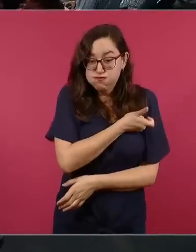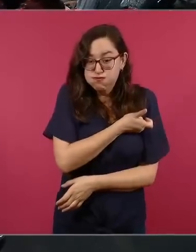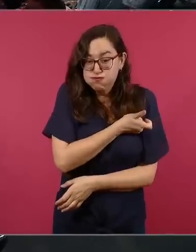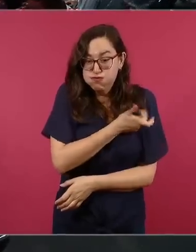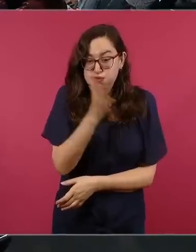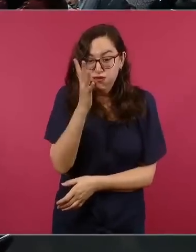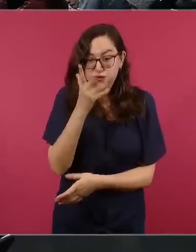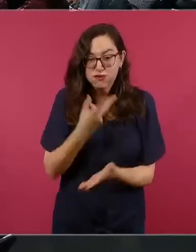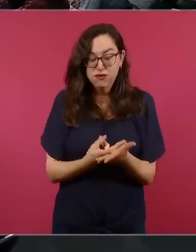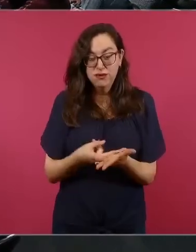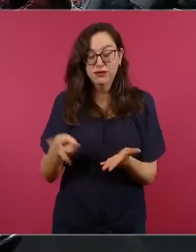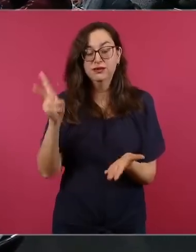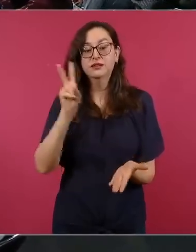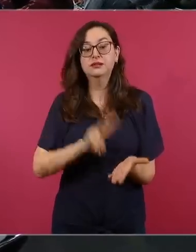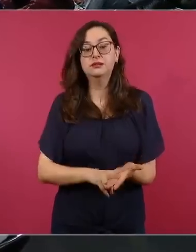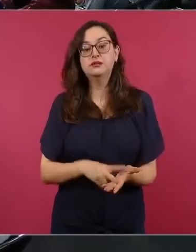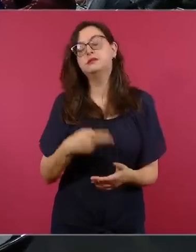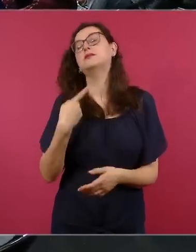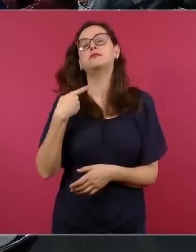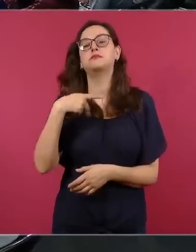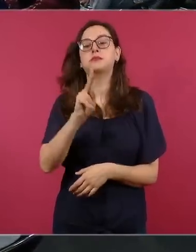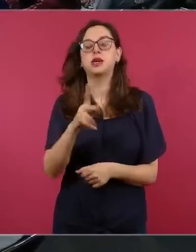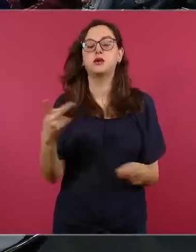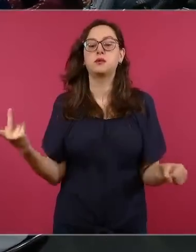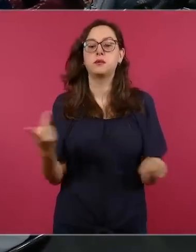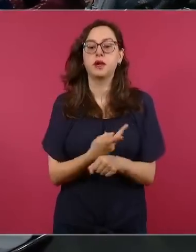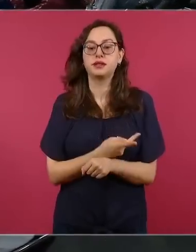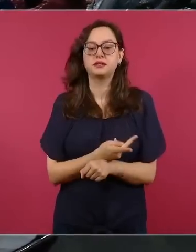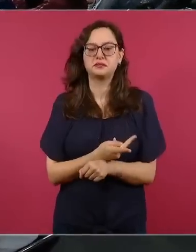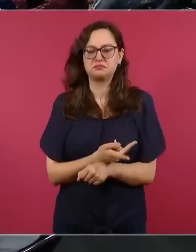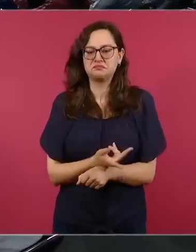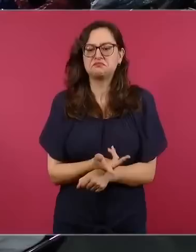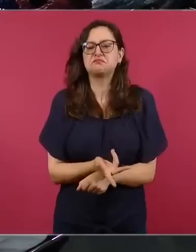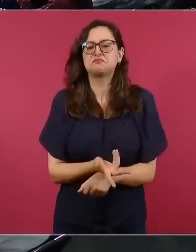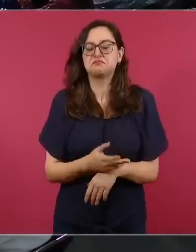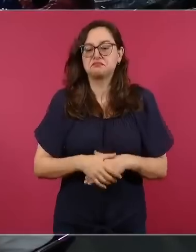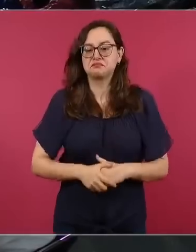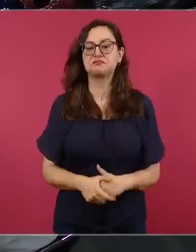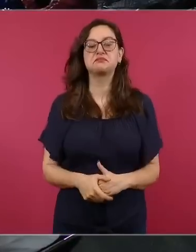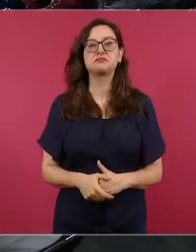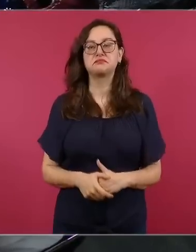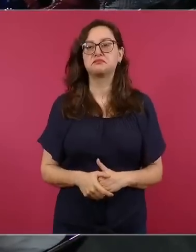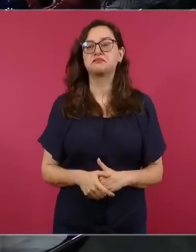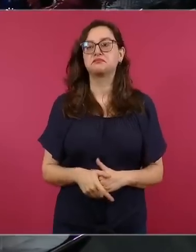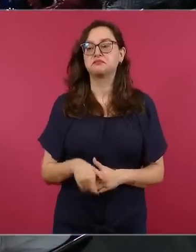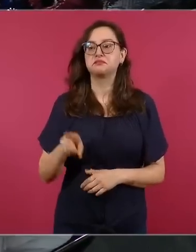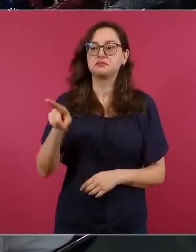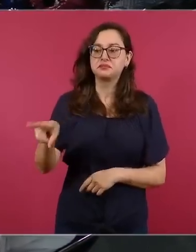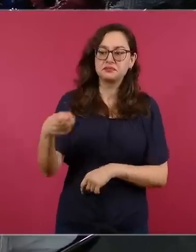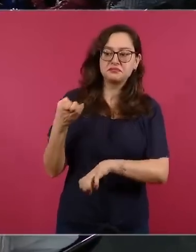pero les hablaban desde el gobierno federal a los gobernadores